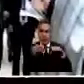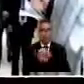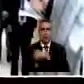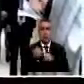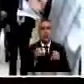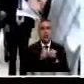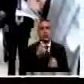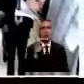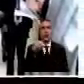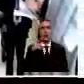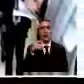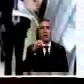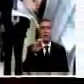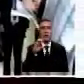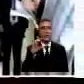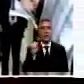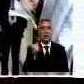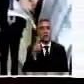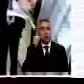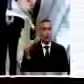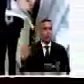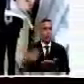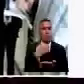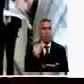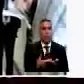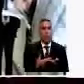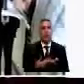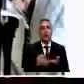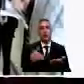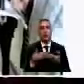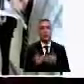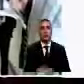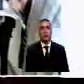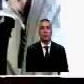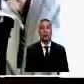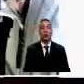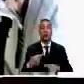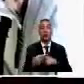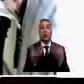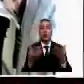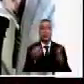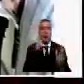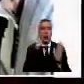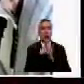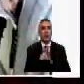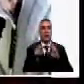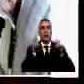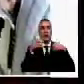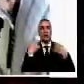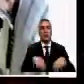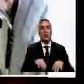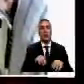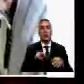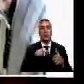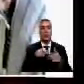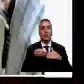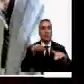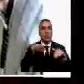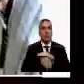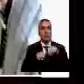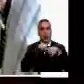del CPCCS para recabar evidencia documental, física y digital, tras haber recibido una denuncia por un presunto delito de acceso